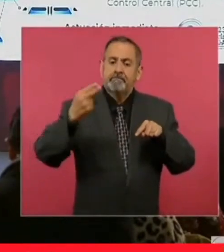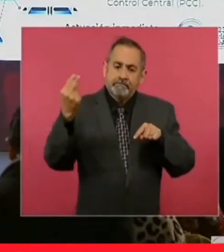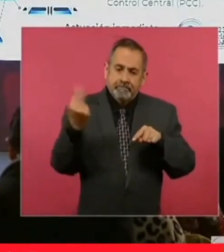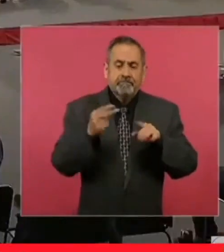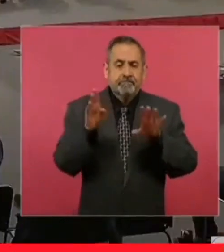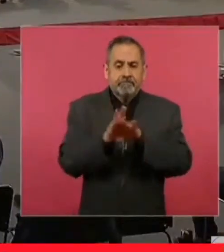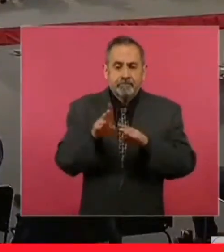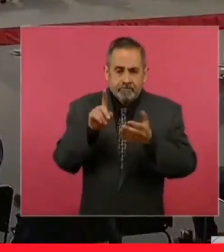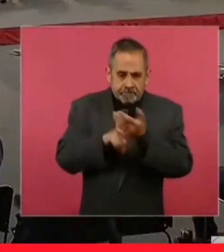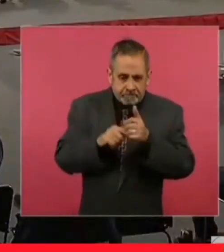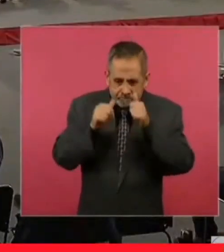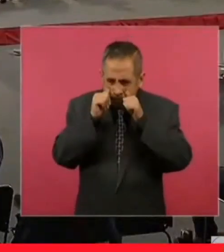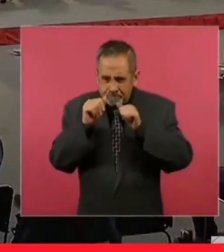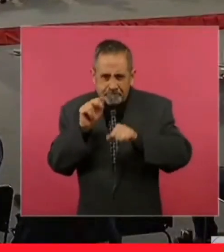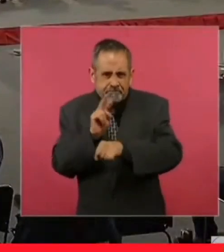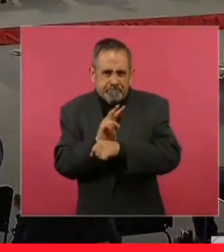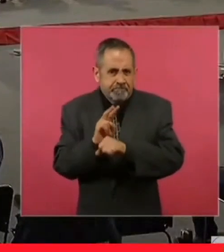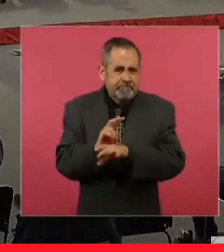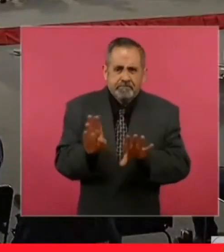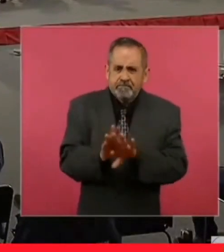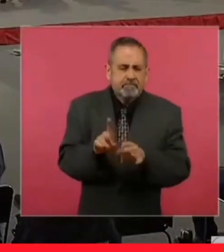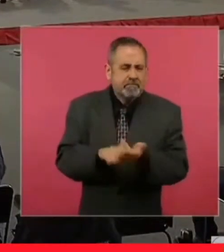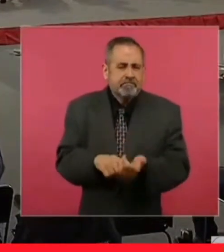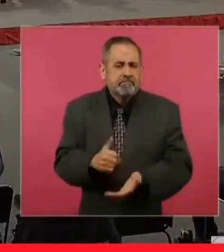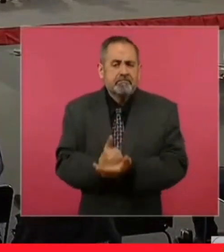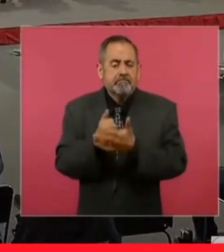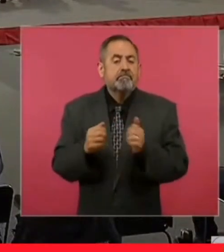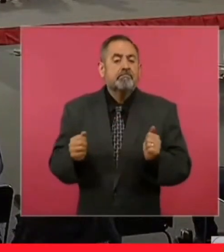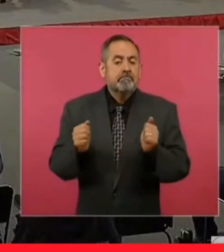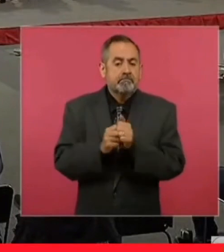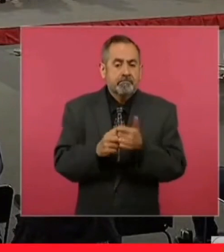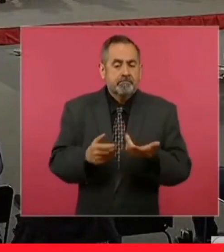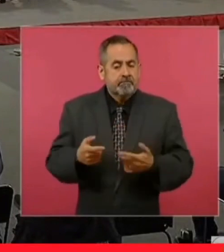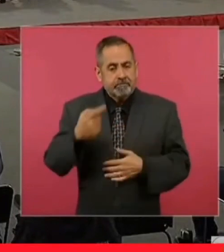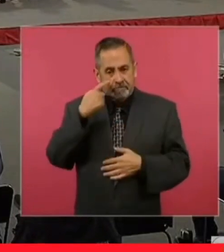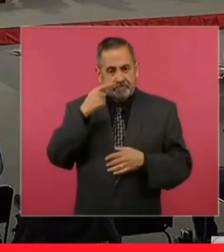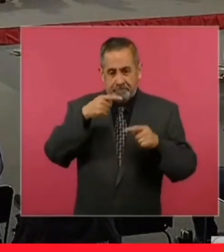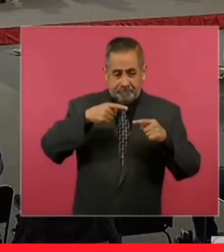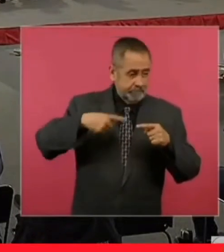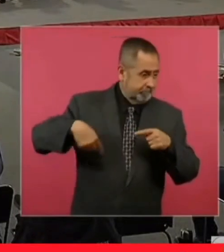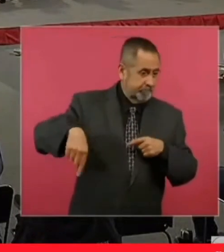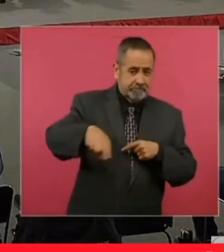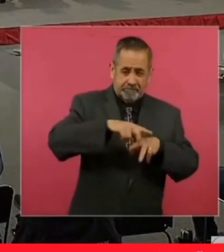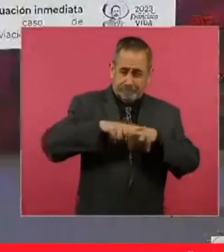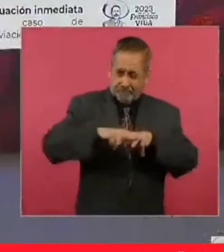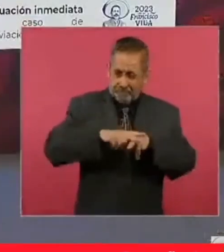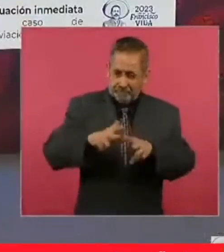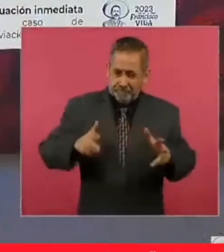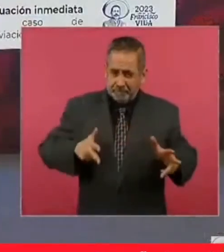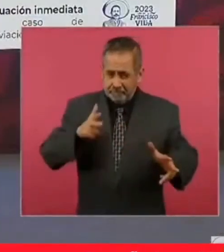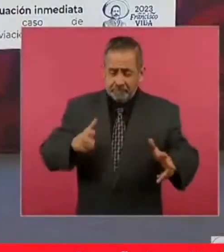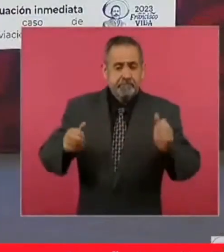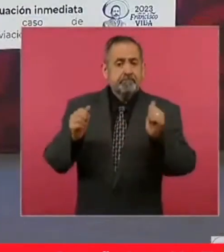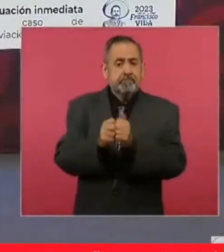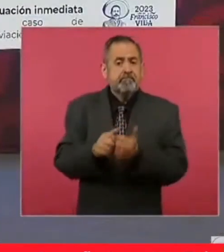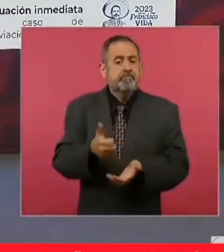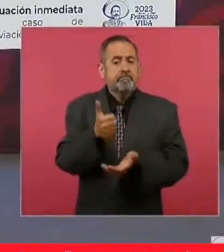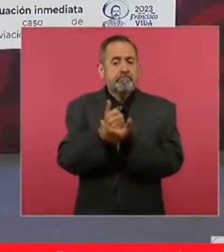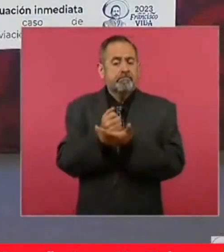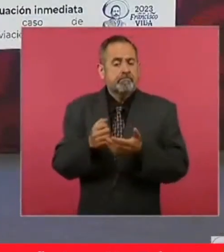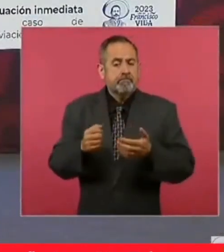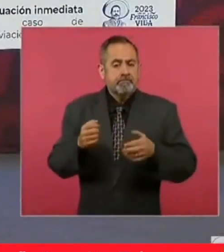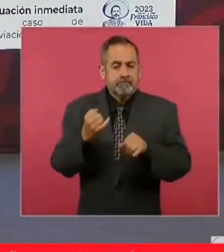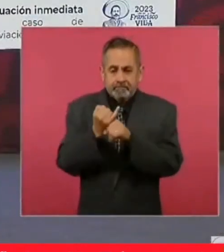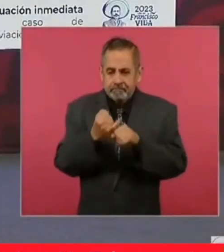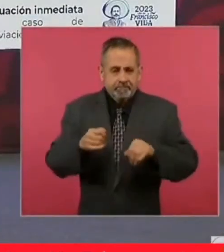garantice las operaciones. ¿Cómo lo vamos a hacer? A través de controlar toda esta infraestructura eléctrica a distancia, a través